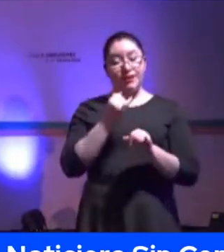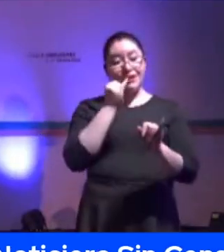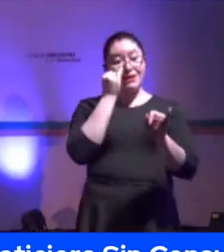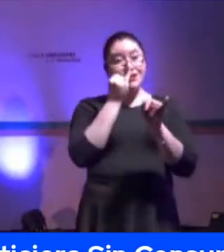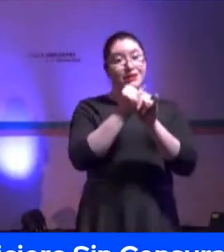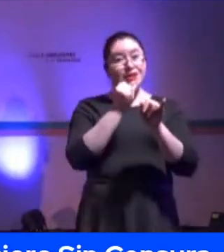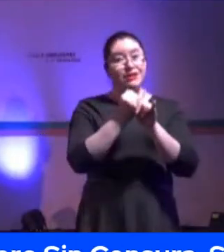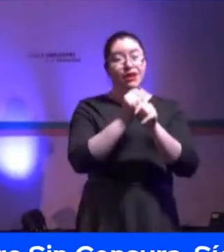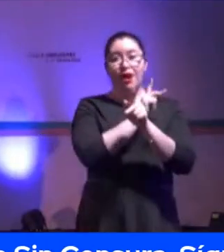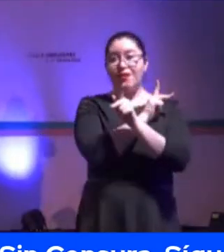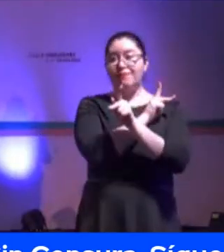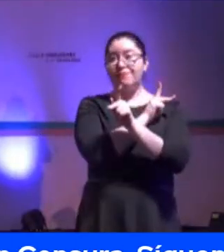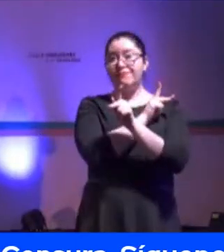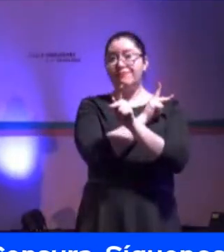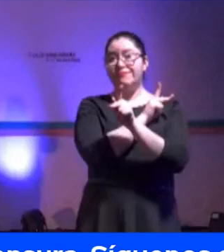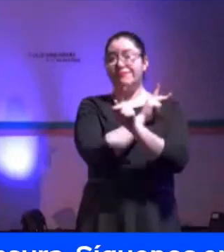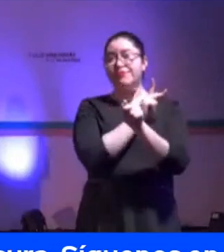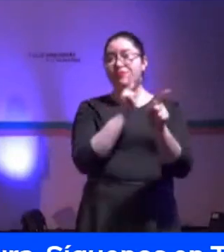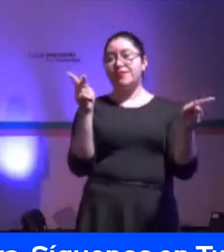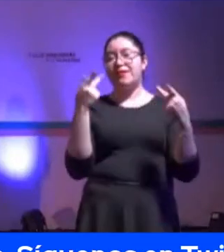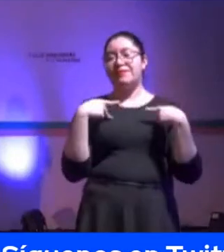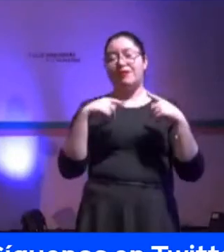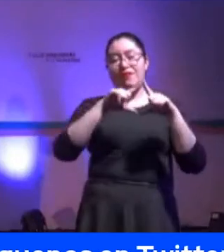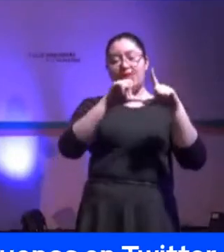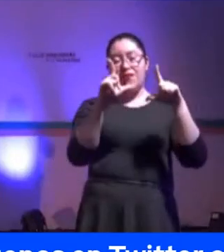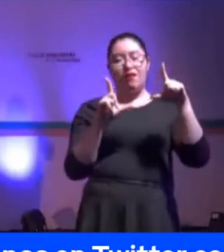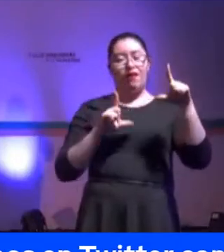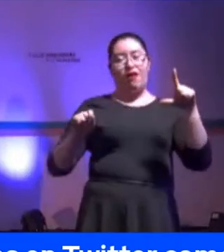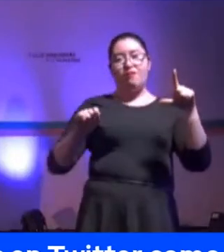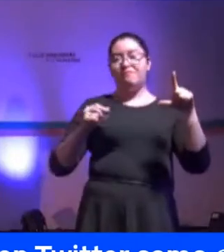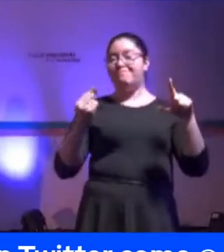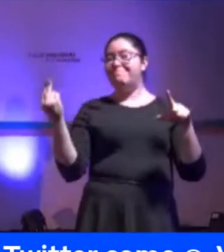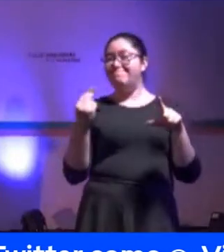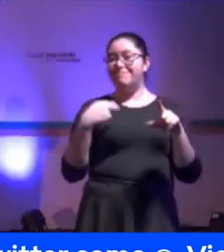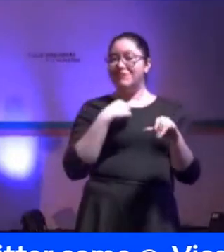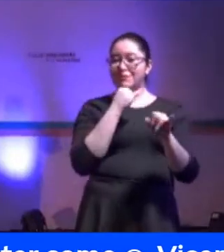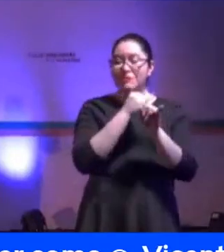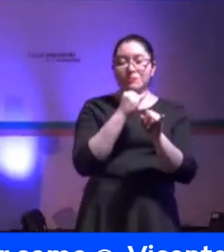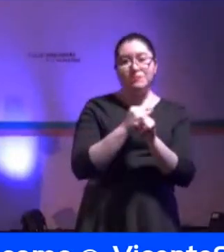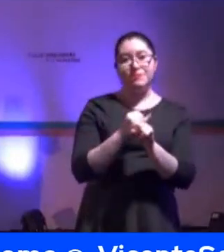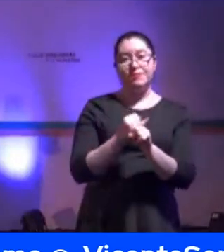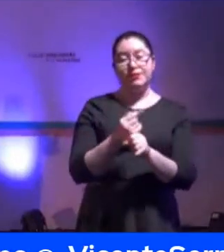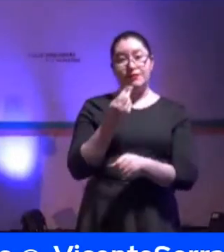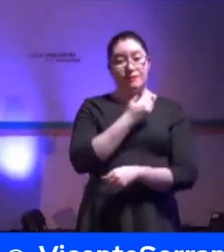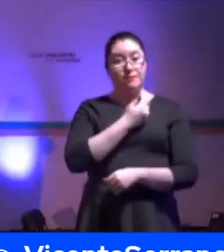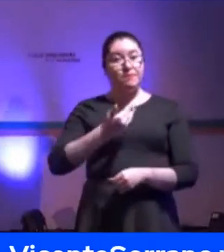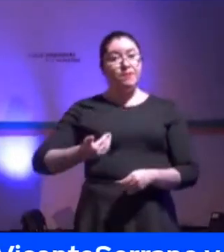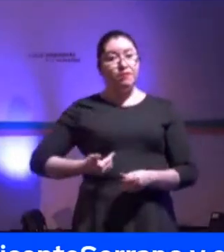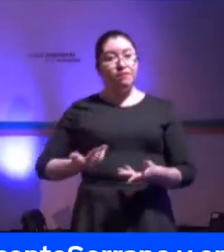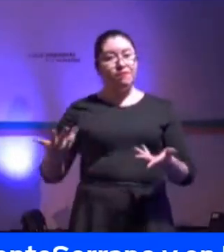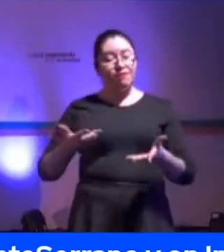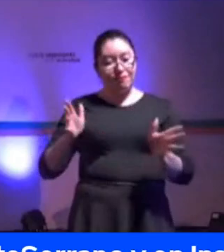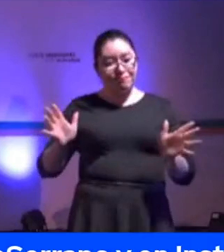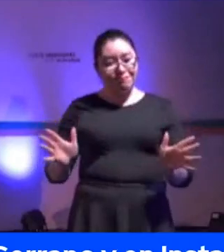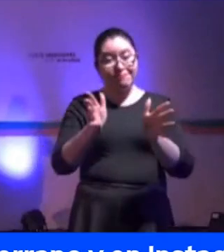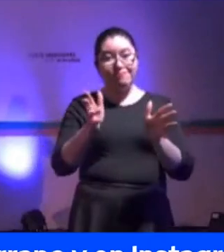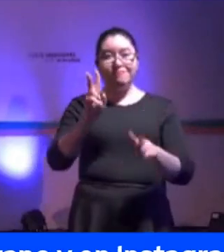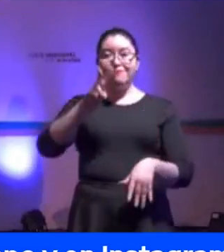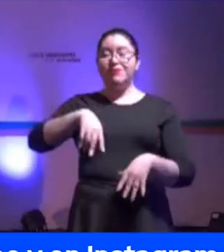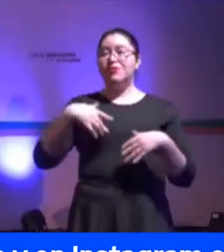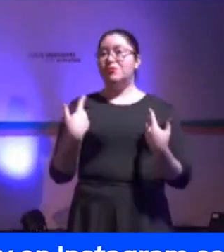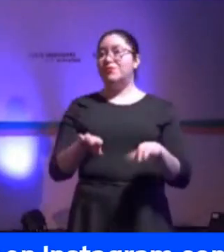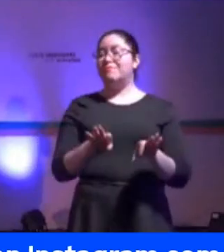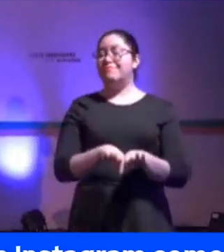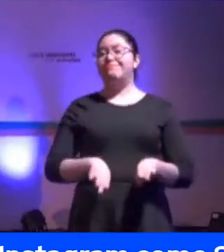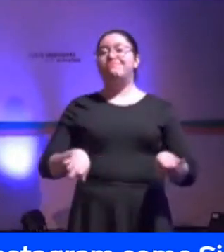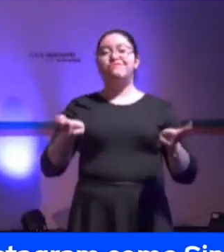para toda la República Mexicana. Y eso es algo que está haciendo el presidente, y es algo bien loable,